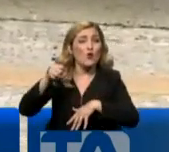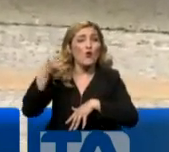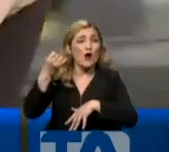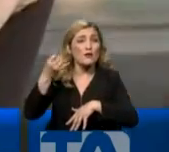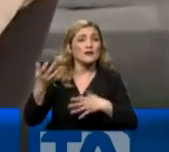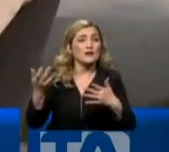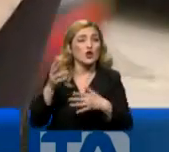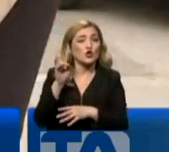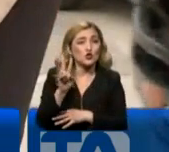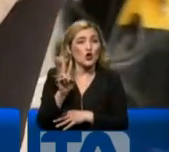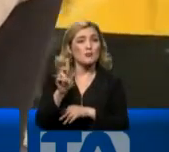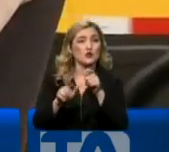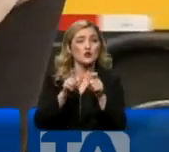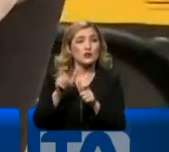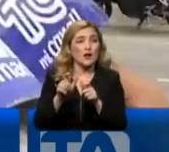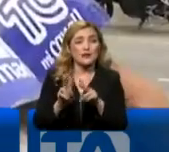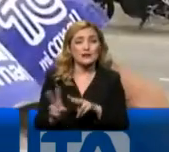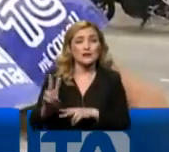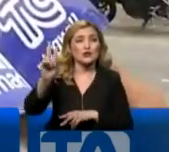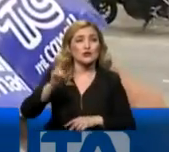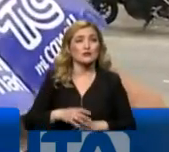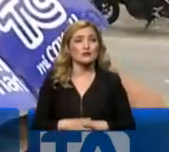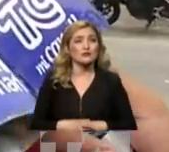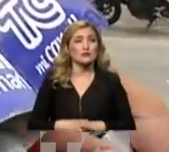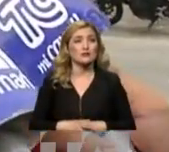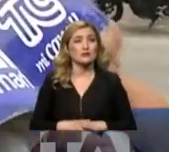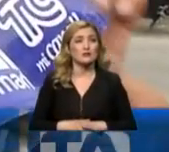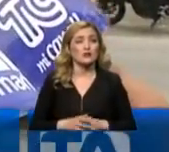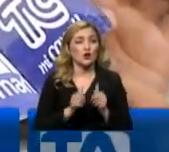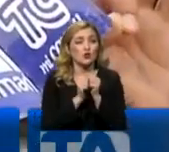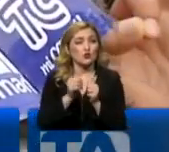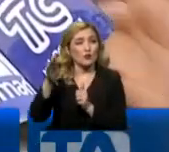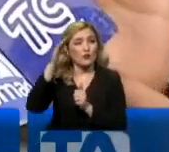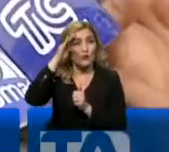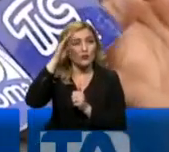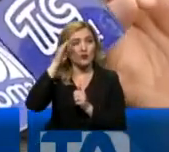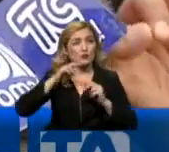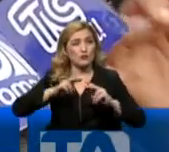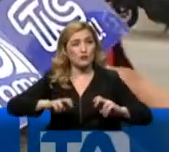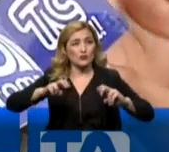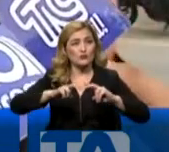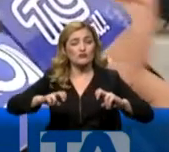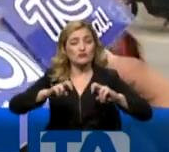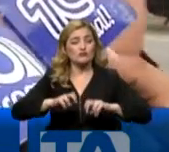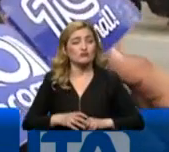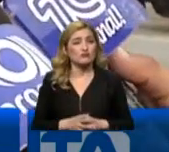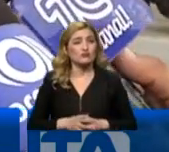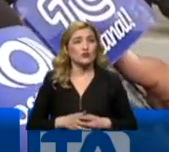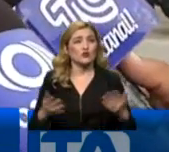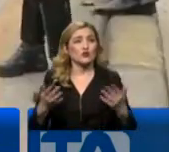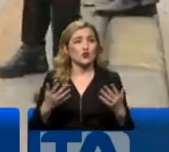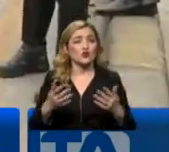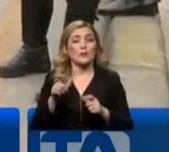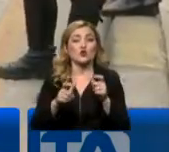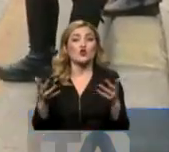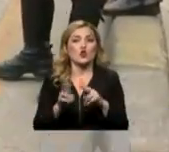se refieren a dos tipos más que lograron huir. Pero conjuntamente con la policía estamos haciendo las investigaciones correspondientes porque vamos a dar con el paradero de esta